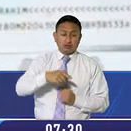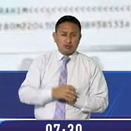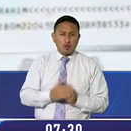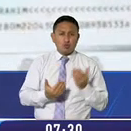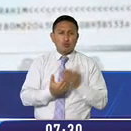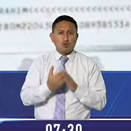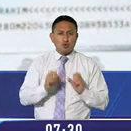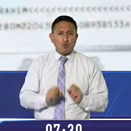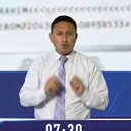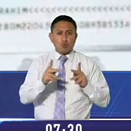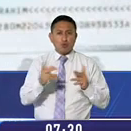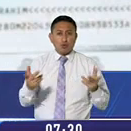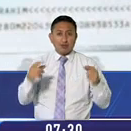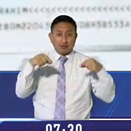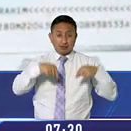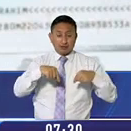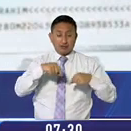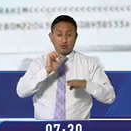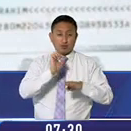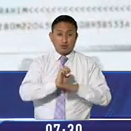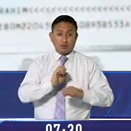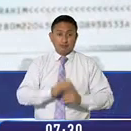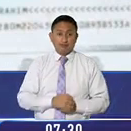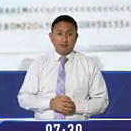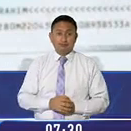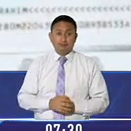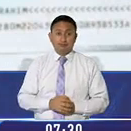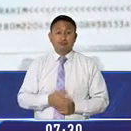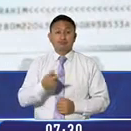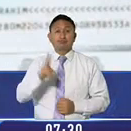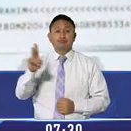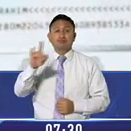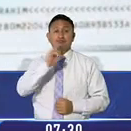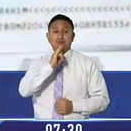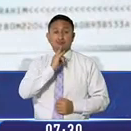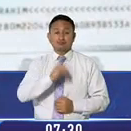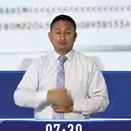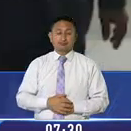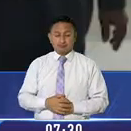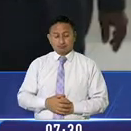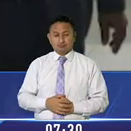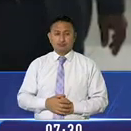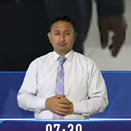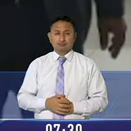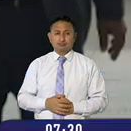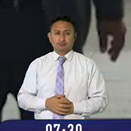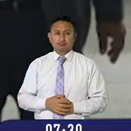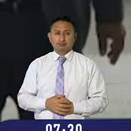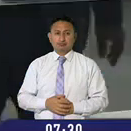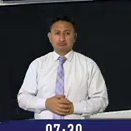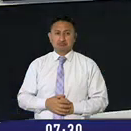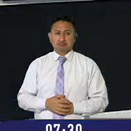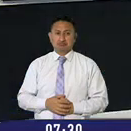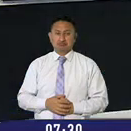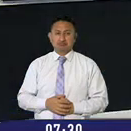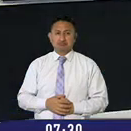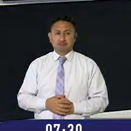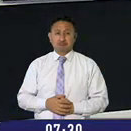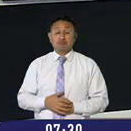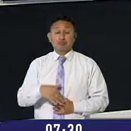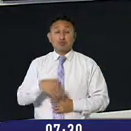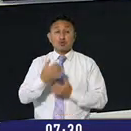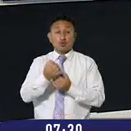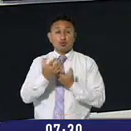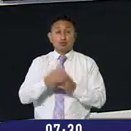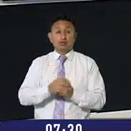países de la región y especialmente de los Estados Unidos. Informó Marilyn Jaramillo. Este puede contarles que el SNAI